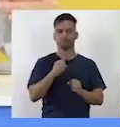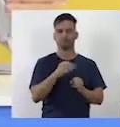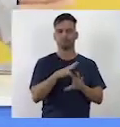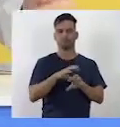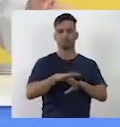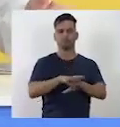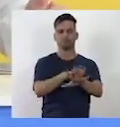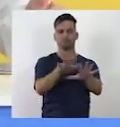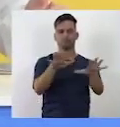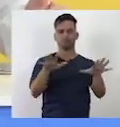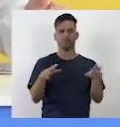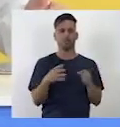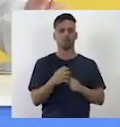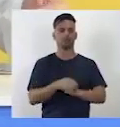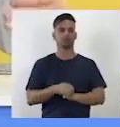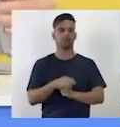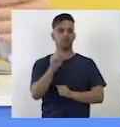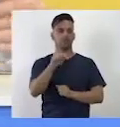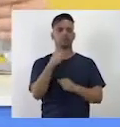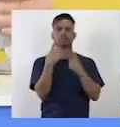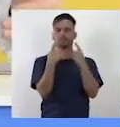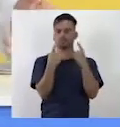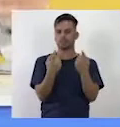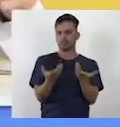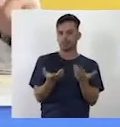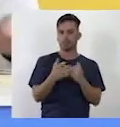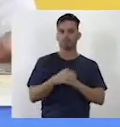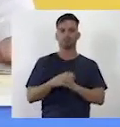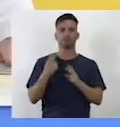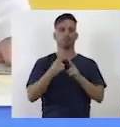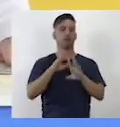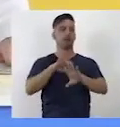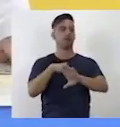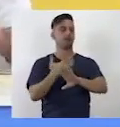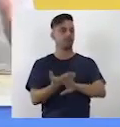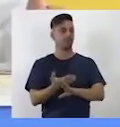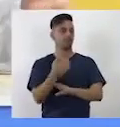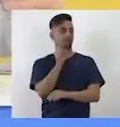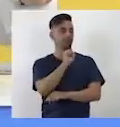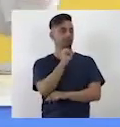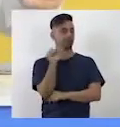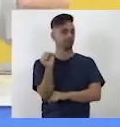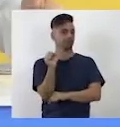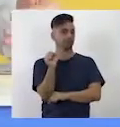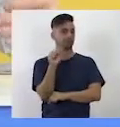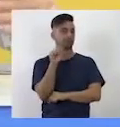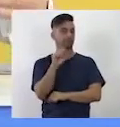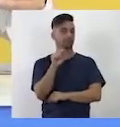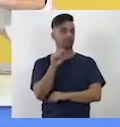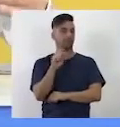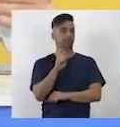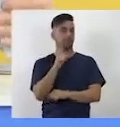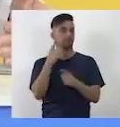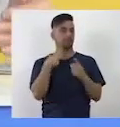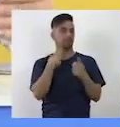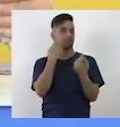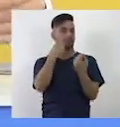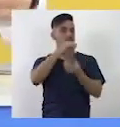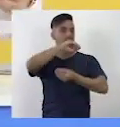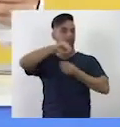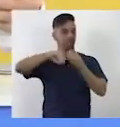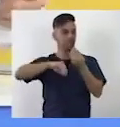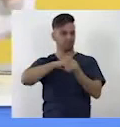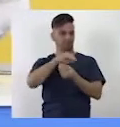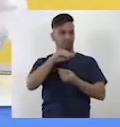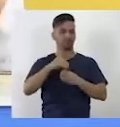la energía necesaria para alcanzar el complejo activado es decir para alcanzar la energía para que